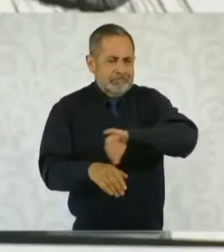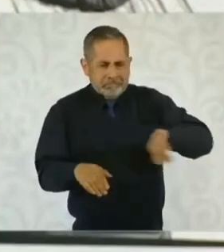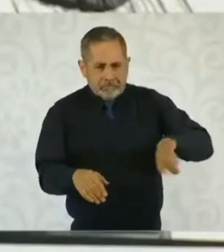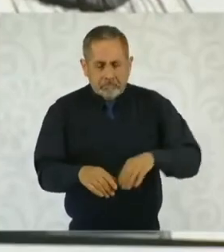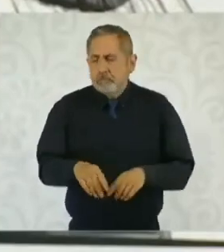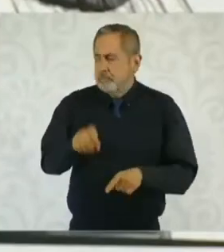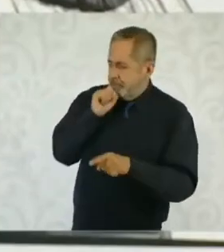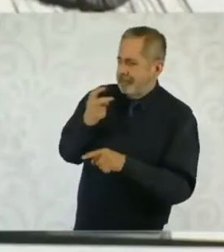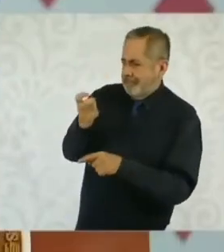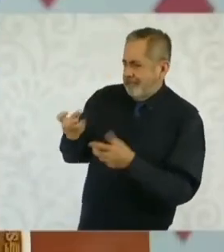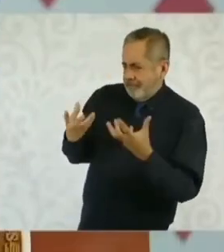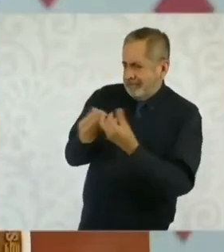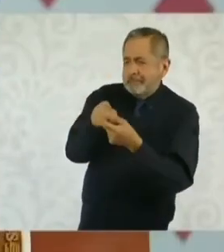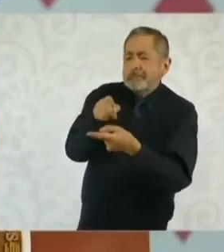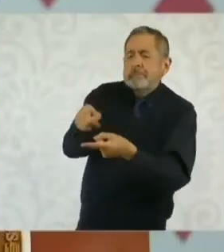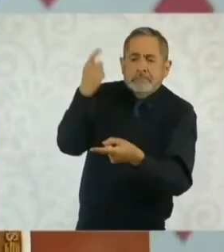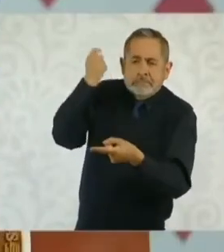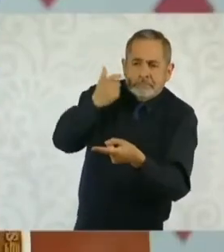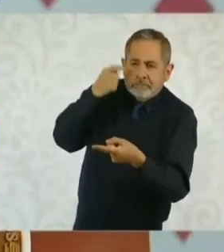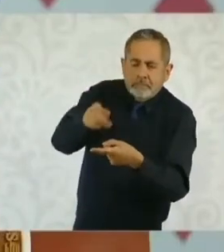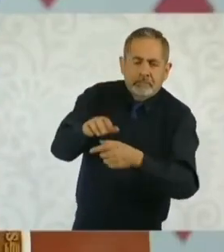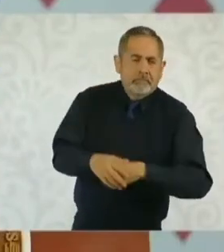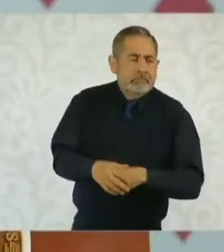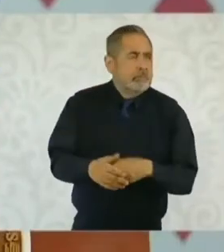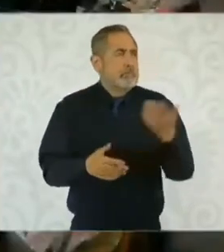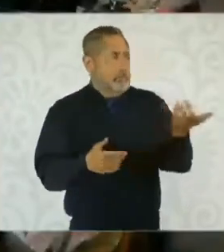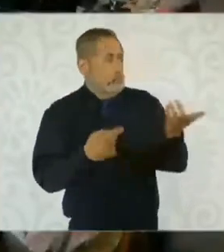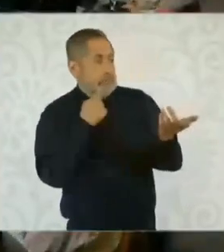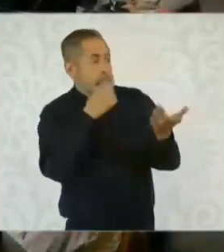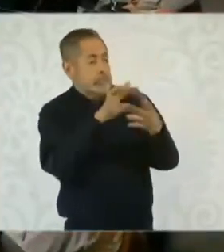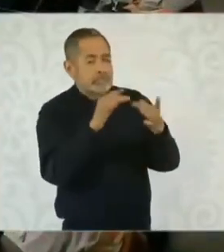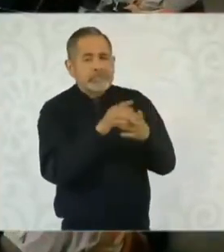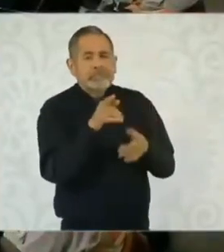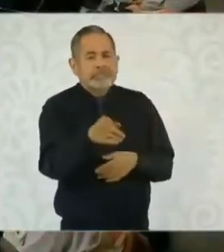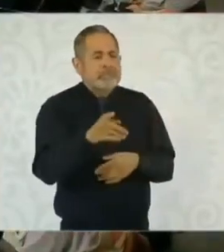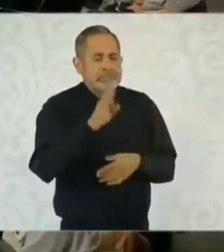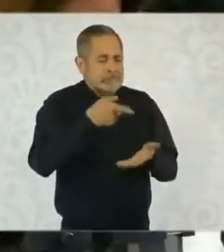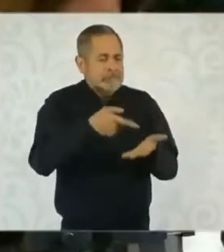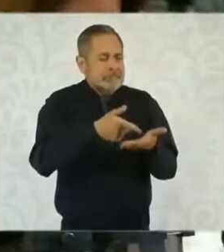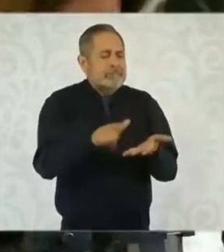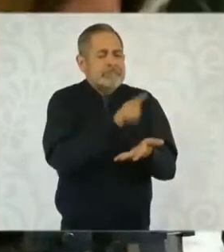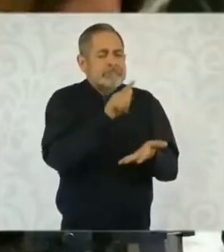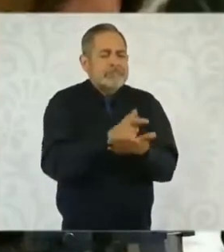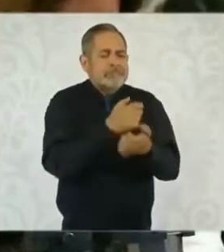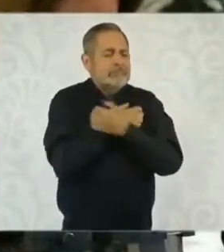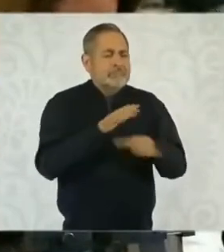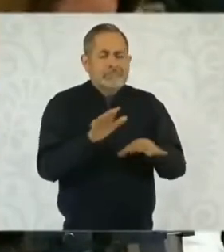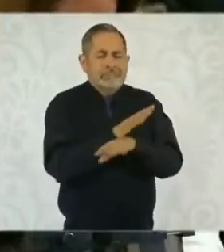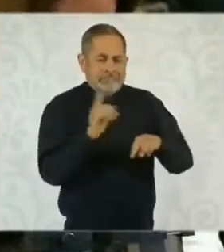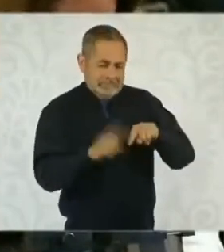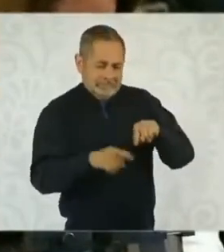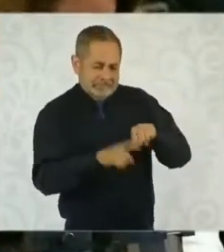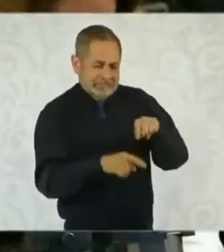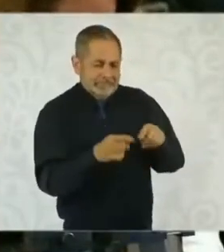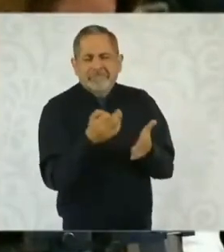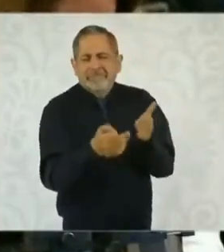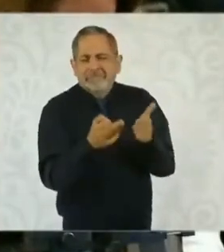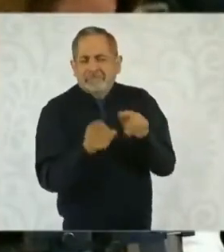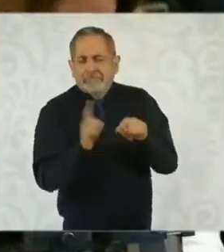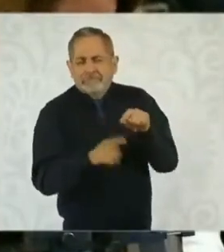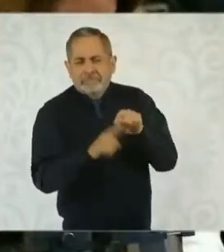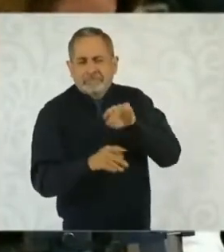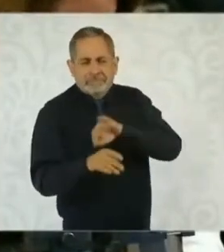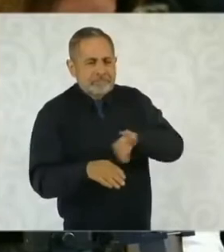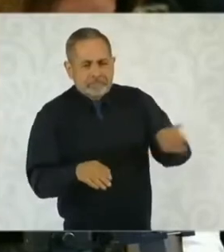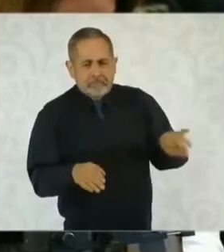tema de las pensiones. Que por fin se elimine la mal llamada reforma educativa en lo que queda en los remanentes, porque incluso habían